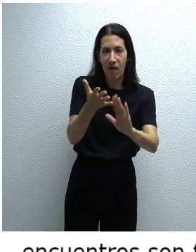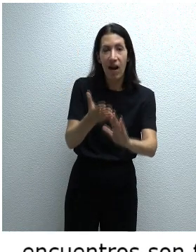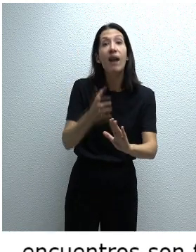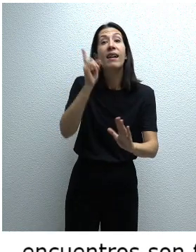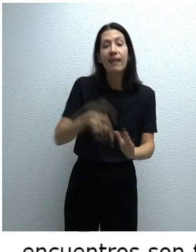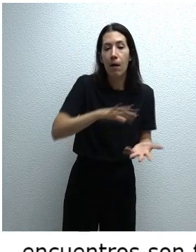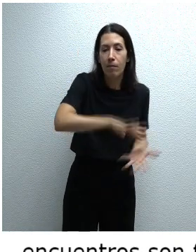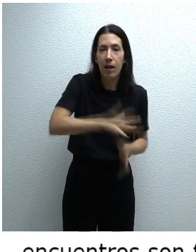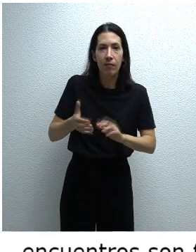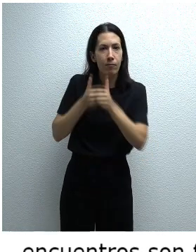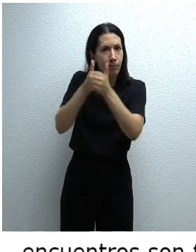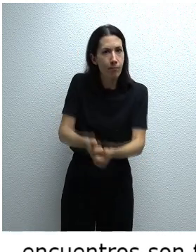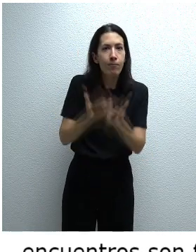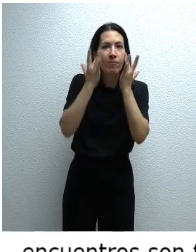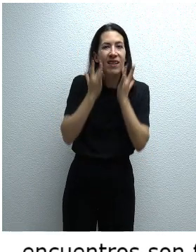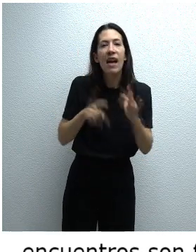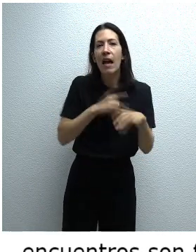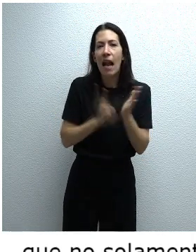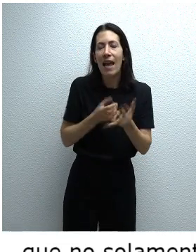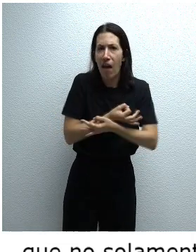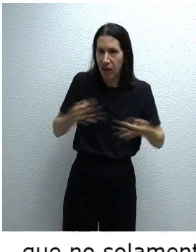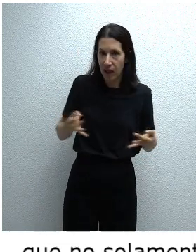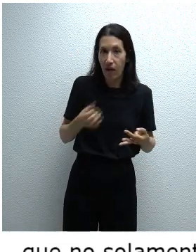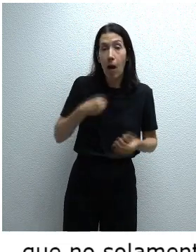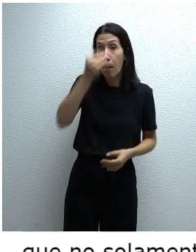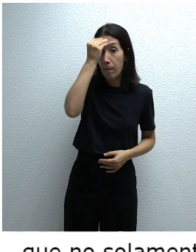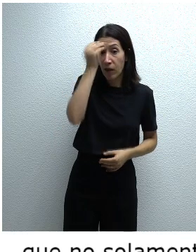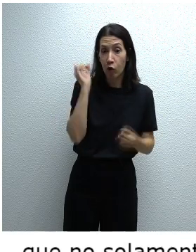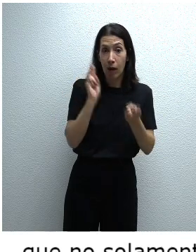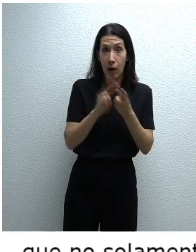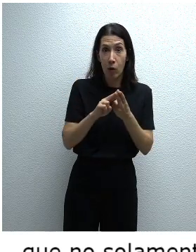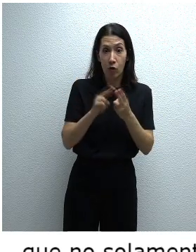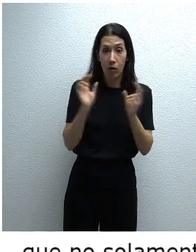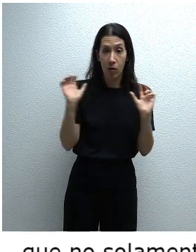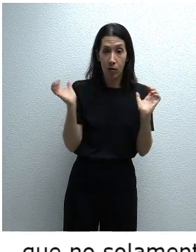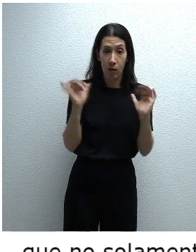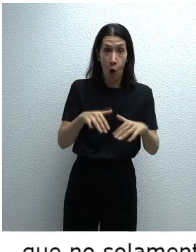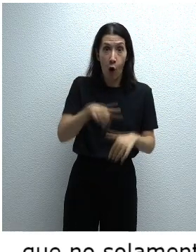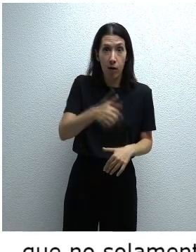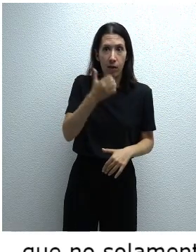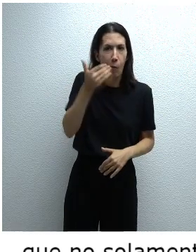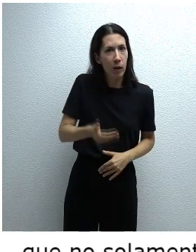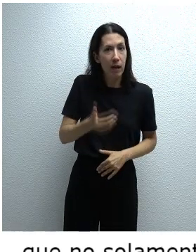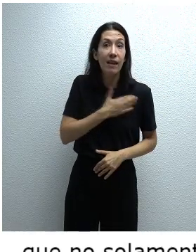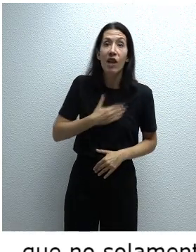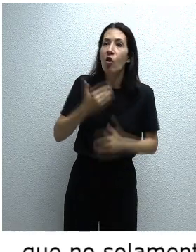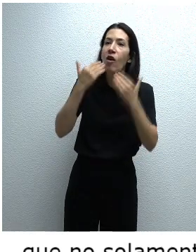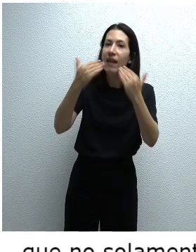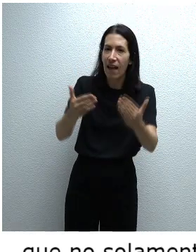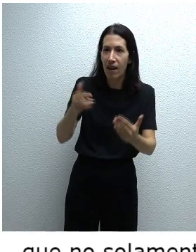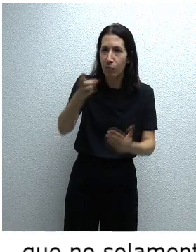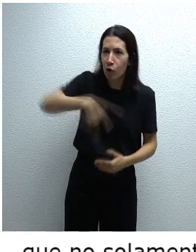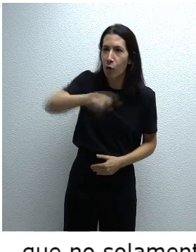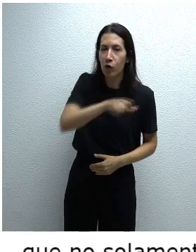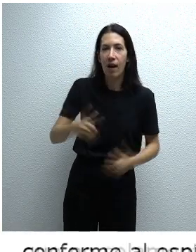al espíritu de la ley sea efectiva. Creo que estos encuentros son fundamentales y os tenemos que agradecer todos, tanto a los que lo organicéis como a